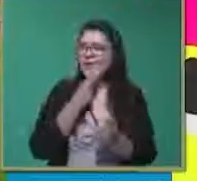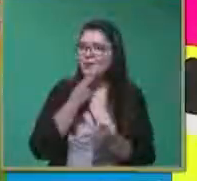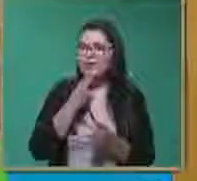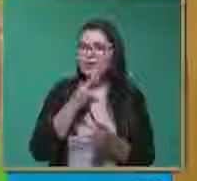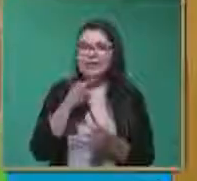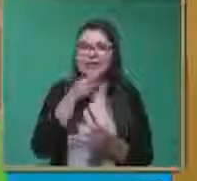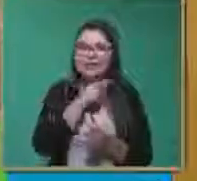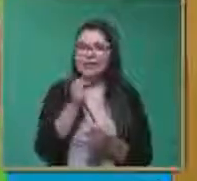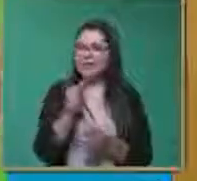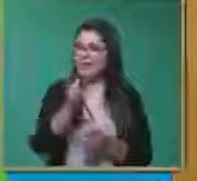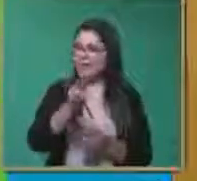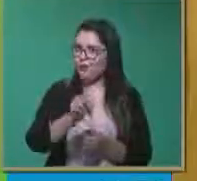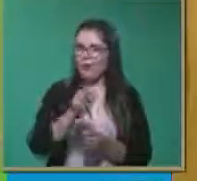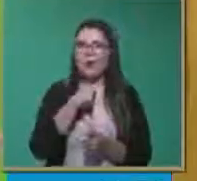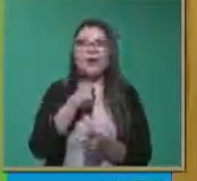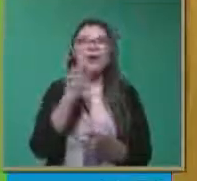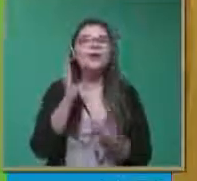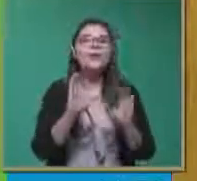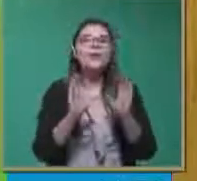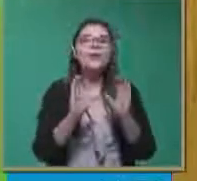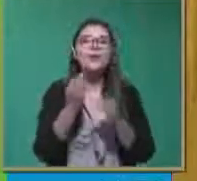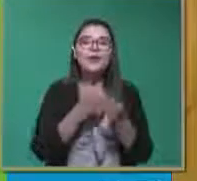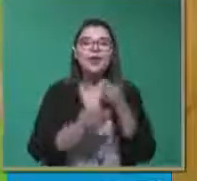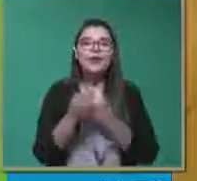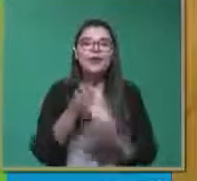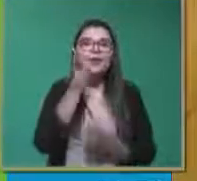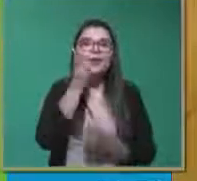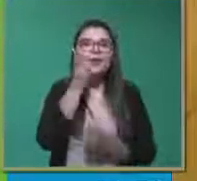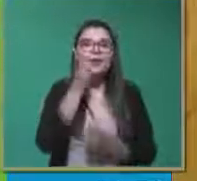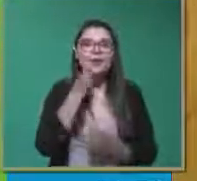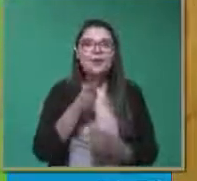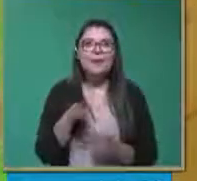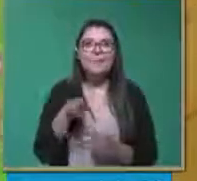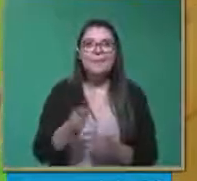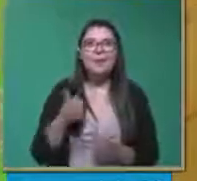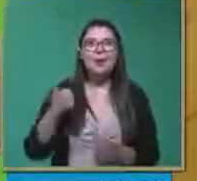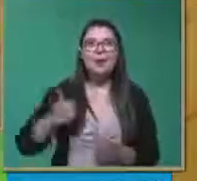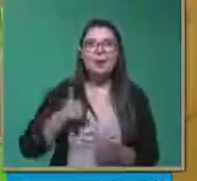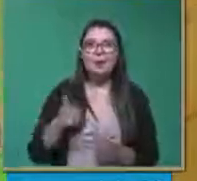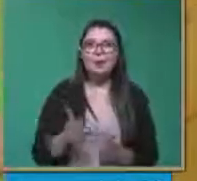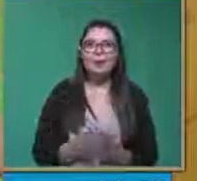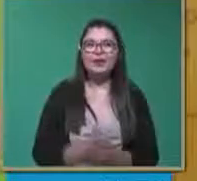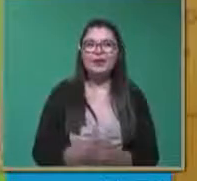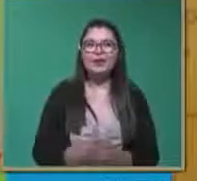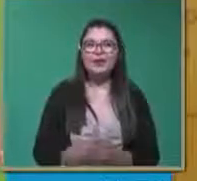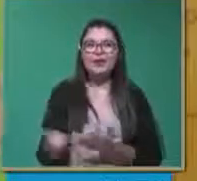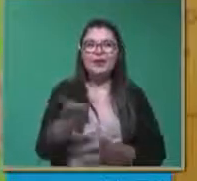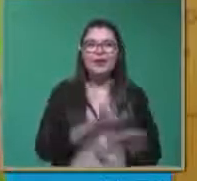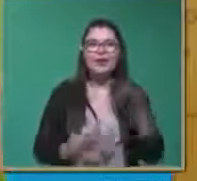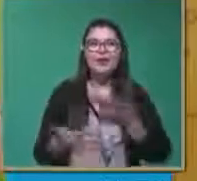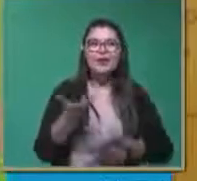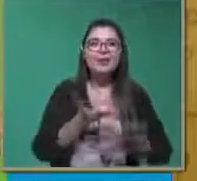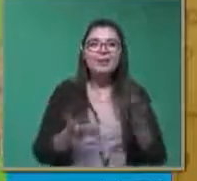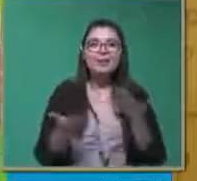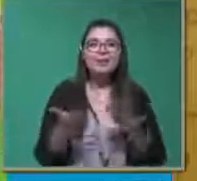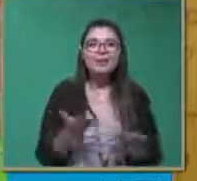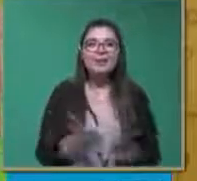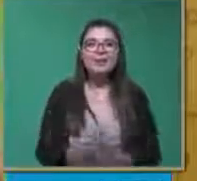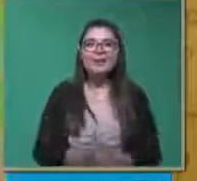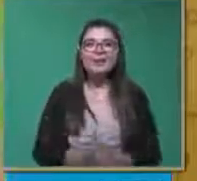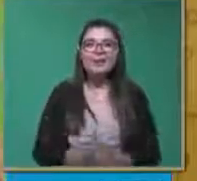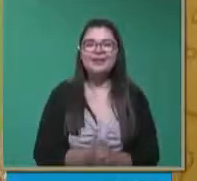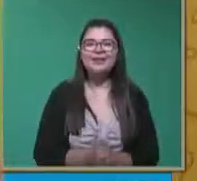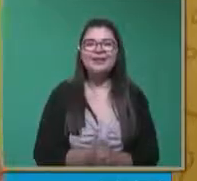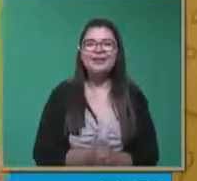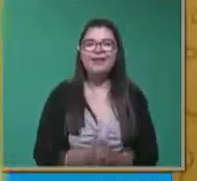hay que cuidar sus dientes, pero aprovechenlo al máximo, disfrútenlo, compartan con sus compañeros, y pues esperamos